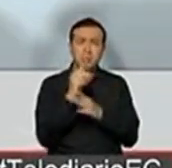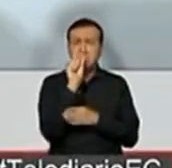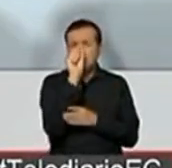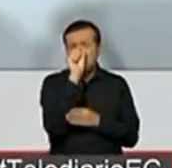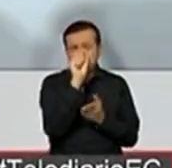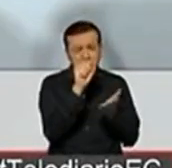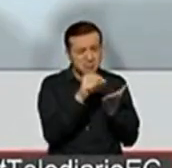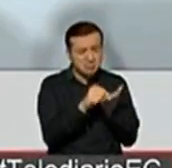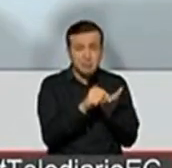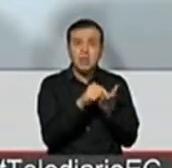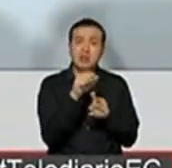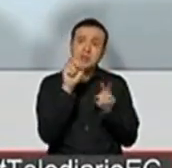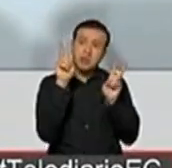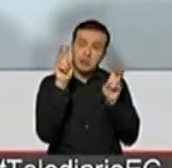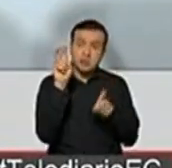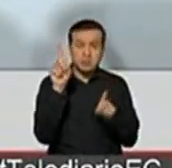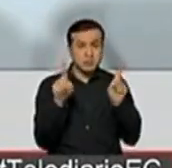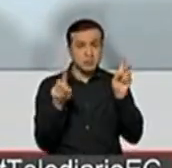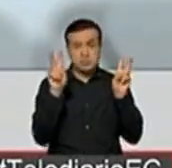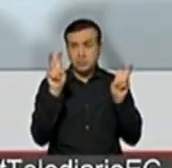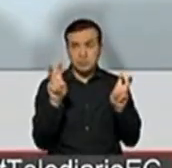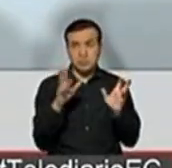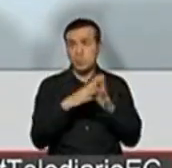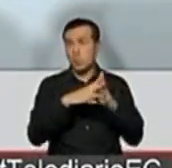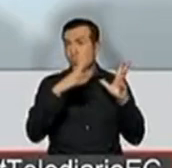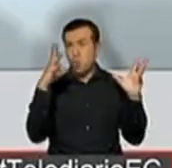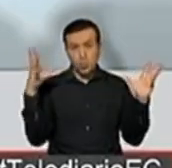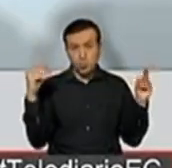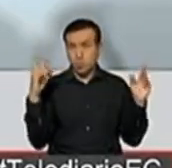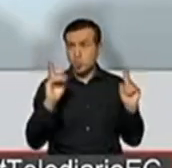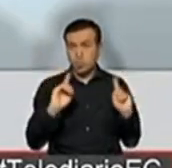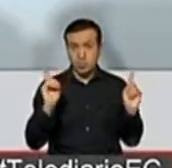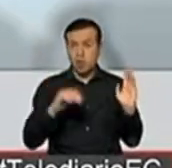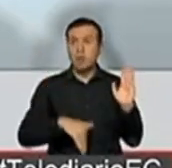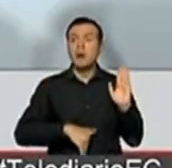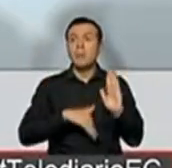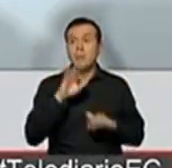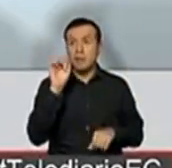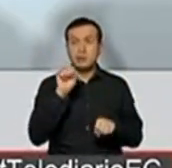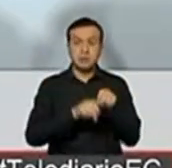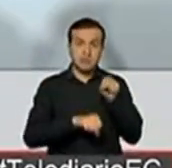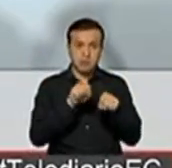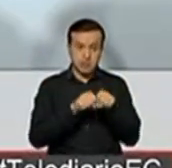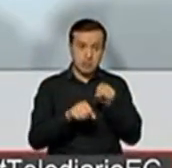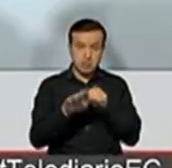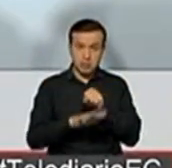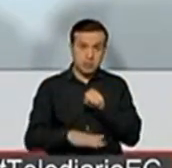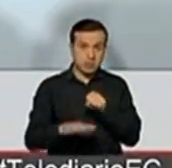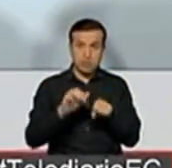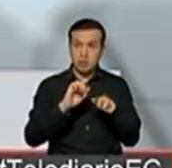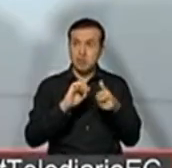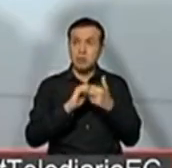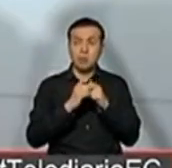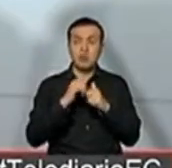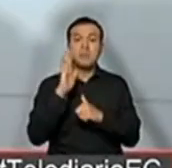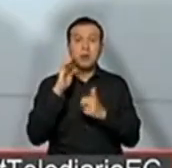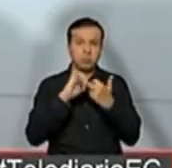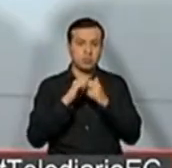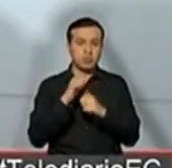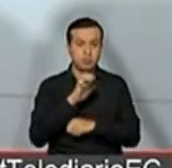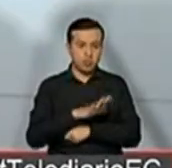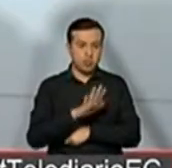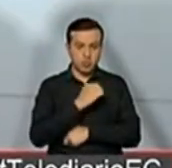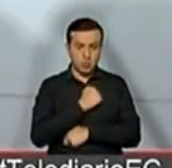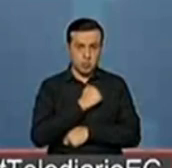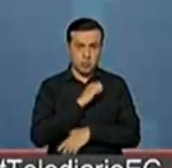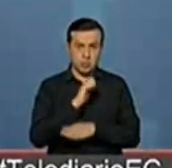hace titulares, pero no tiene mayor influencia. Uh-huh. Es más el daño y la problemática local.